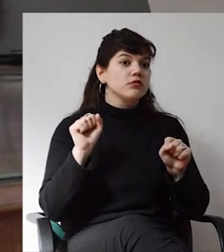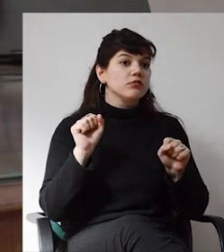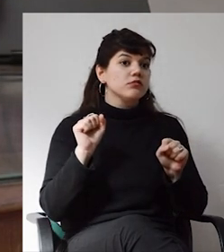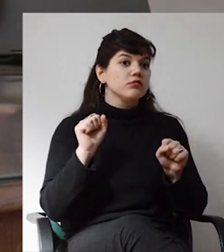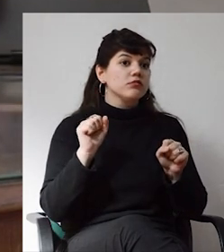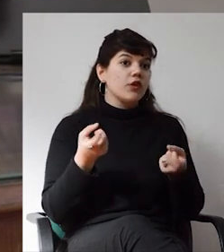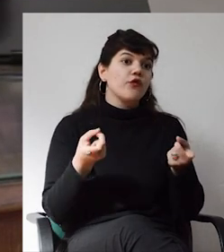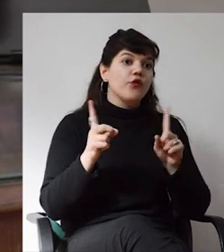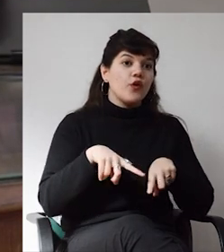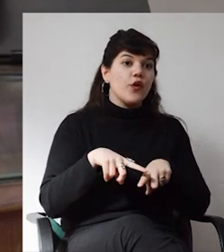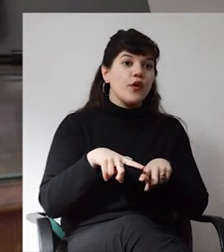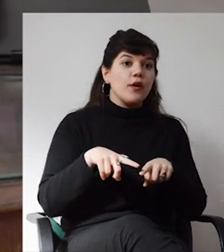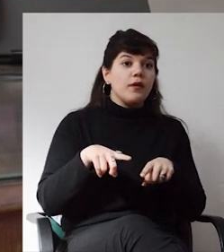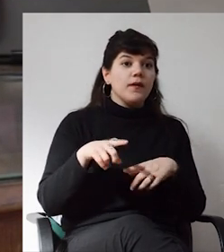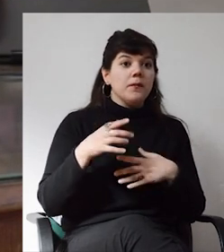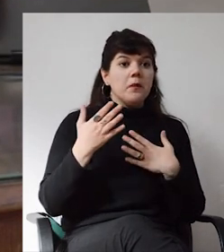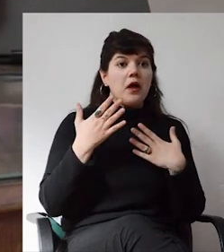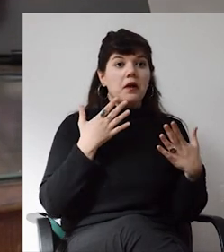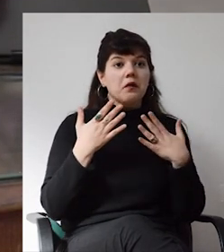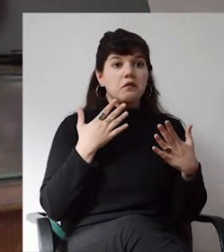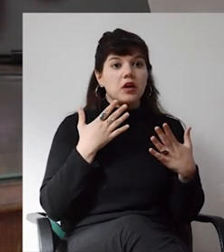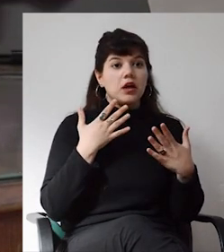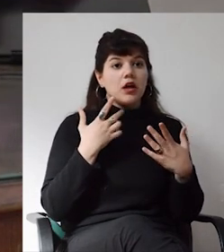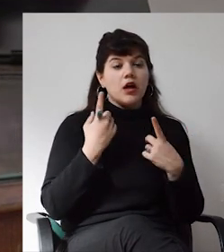ir retomando